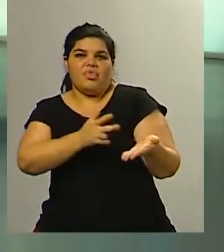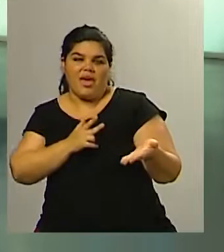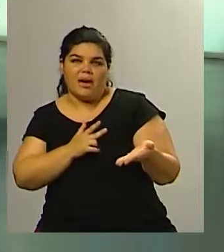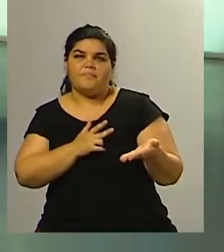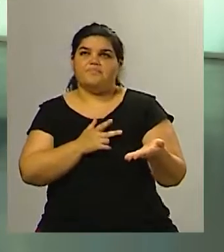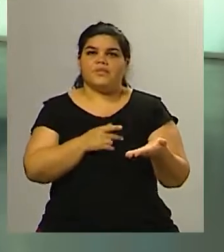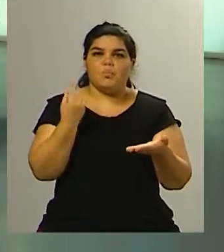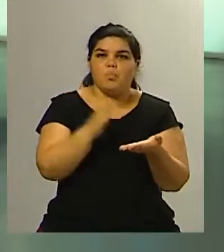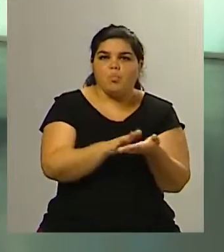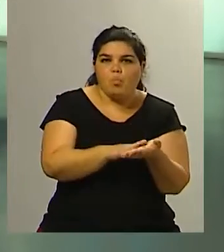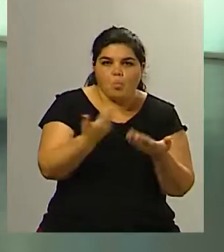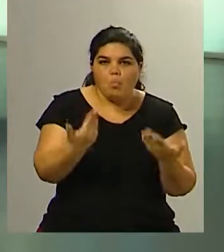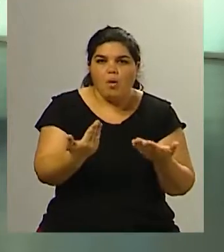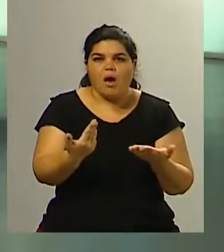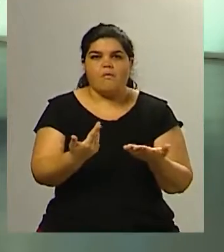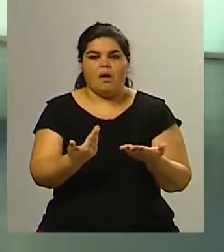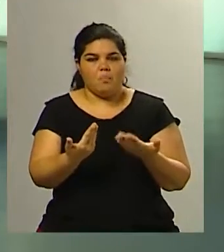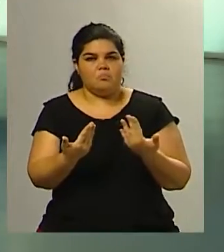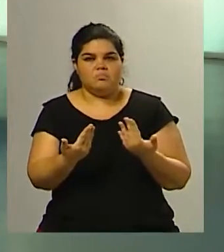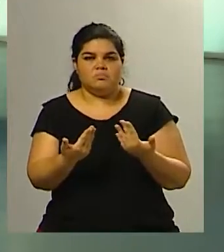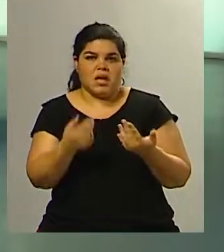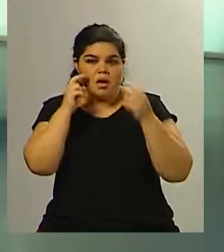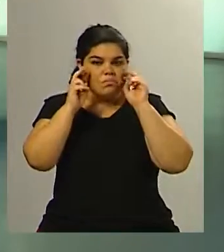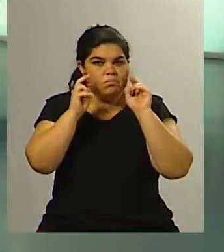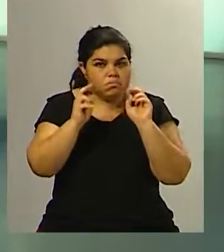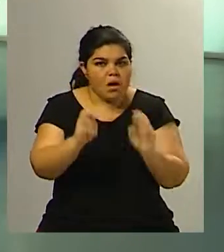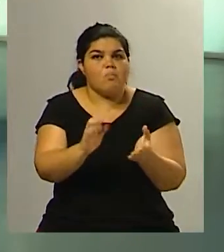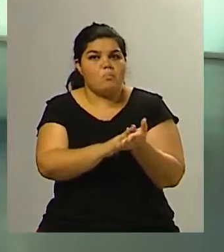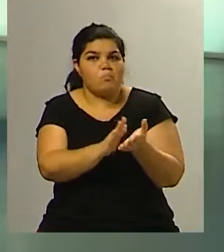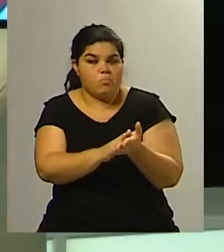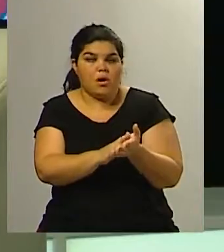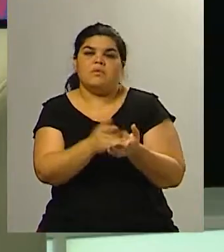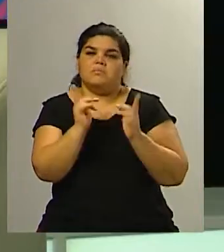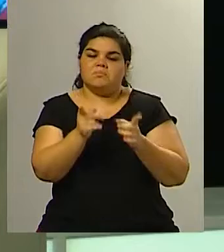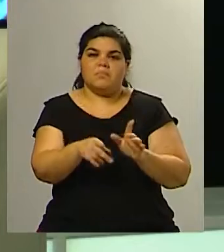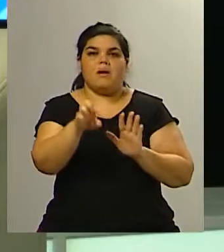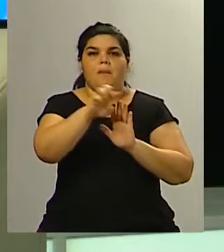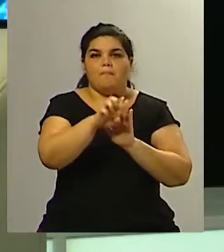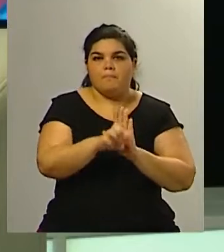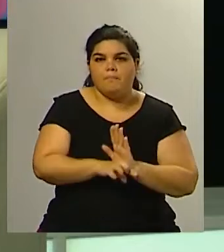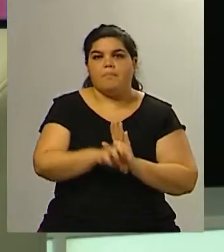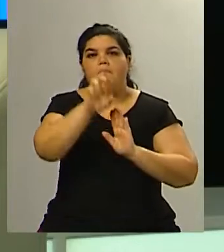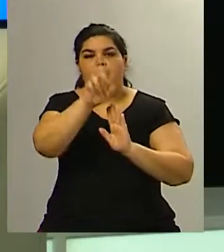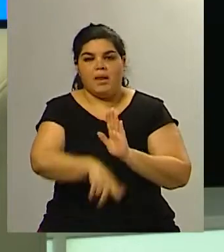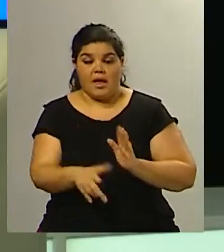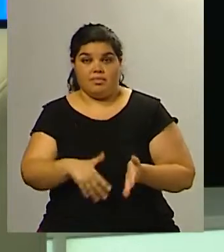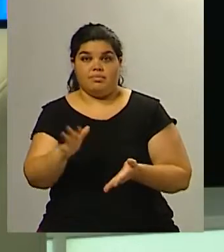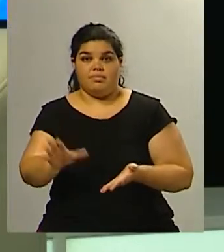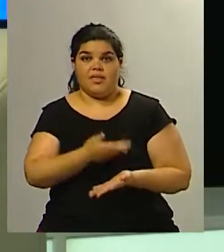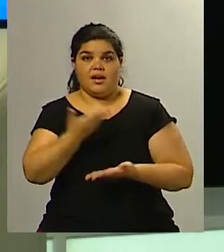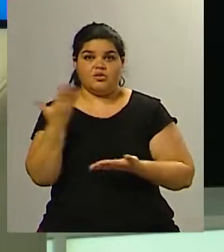base a evidencias, ¿no? Sí. Y que cada uno de los programas que se realicen o las intervenciones que se realicen desde la Dirección General de